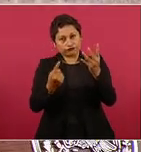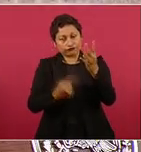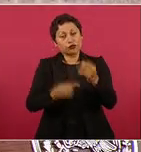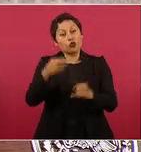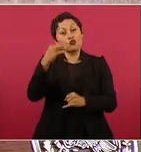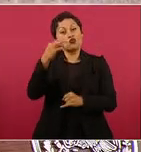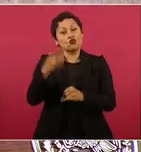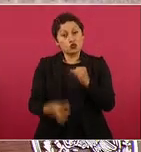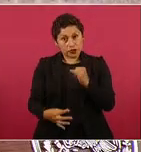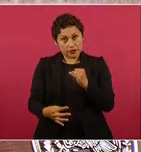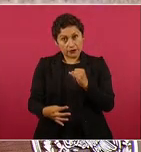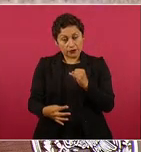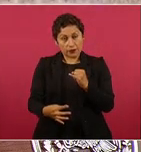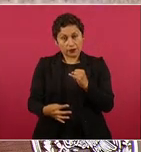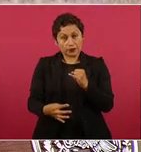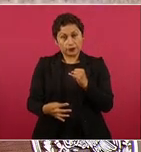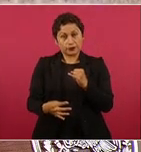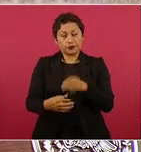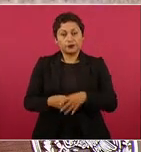a